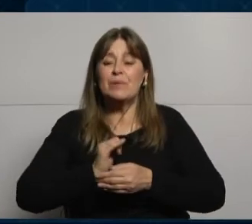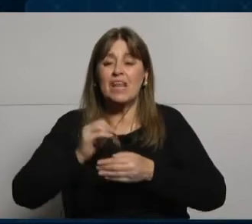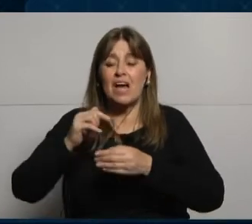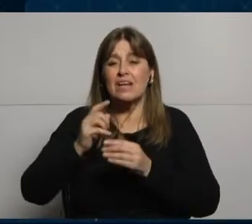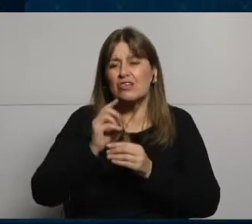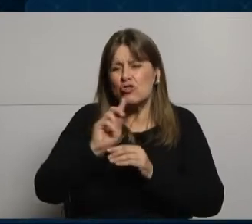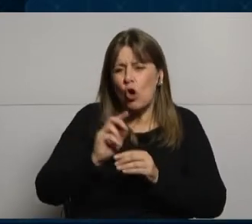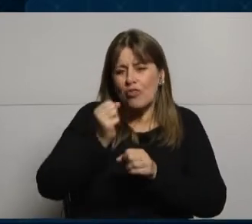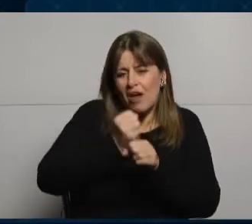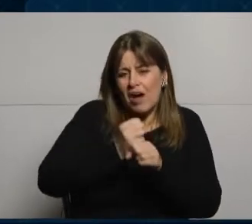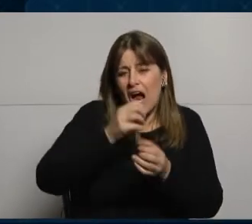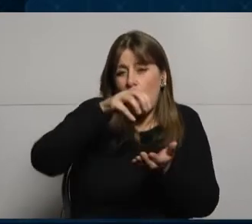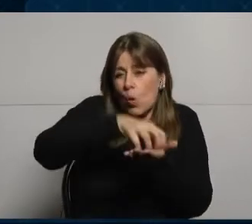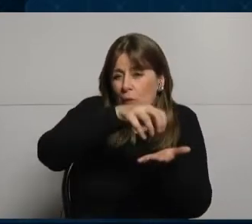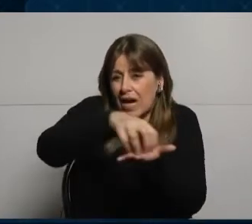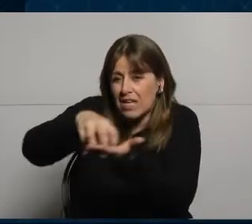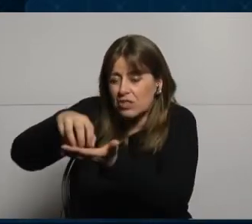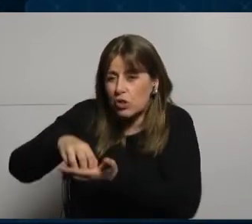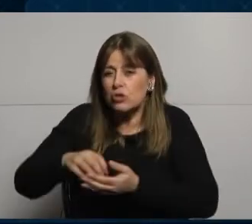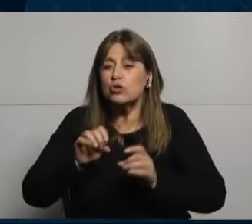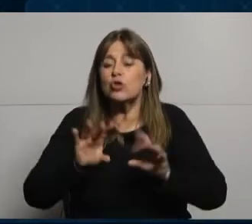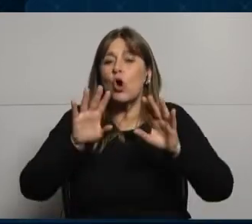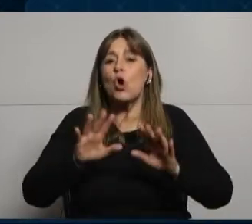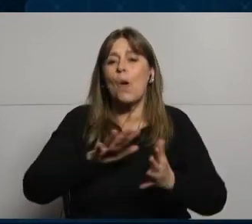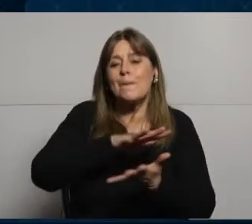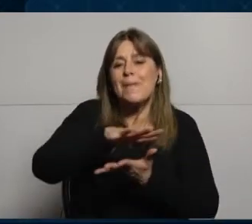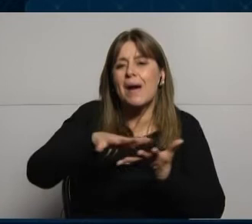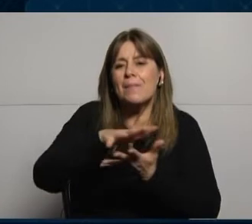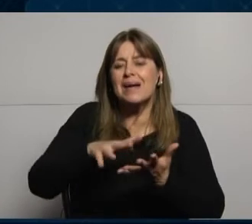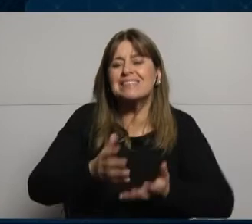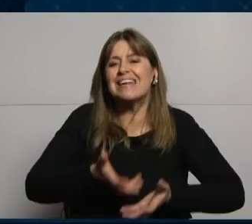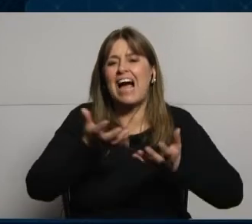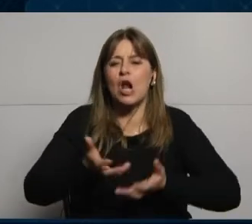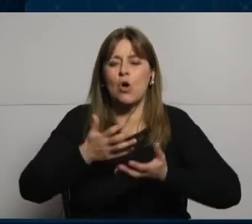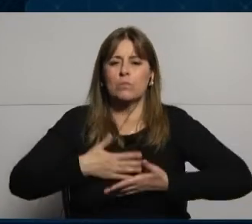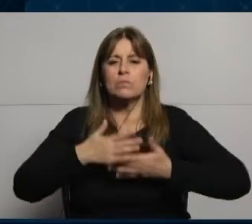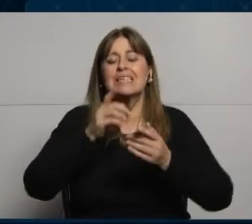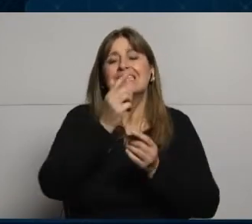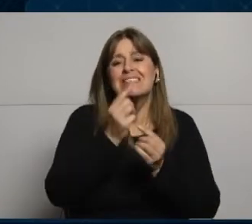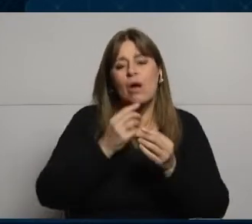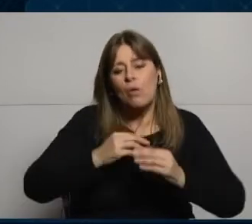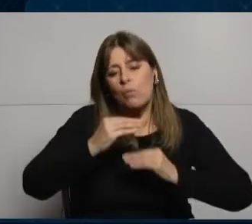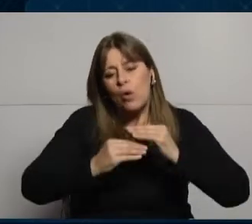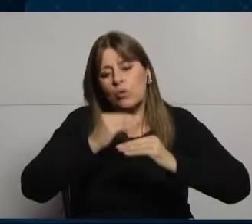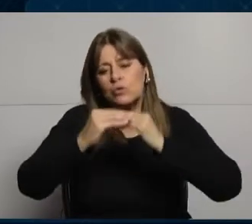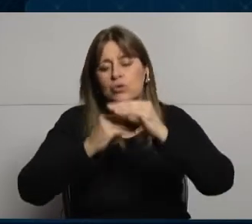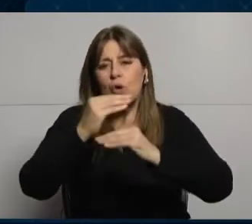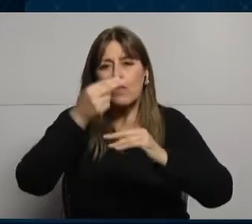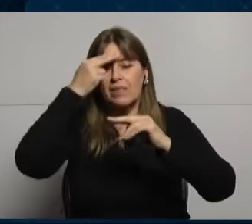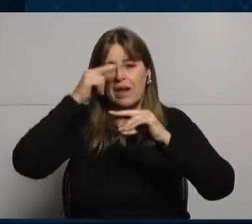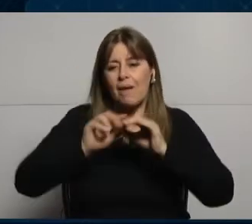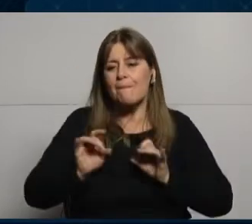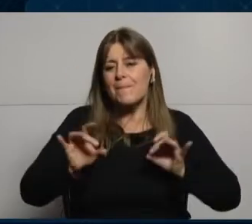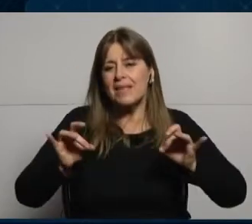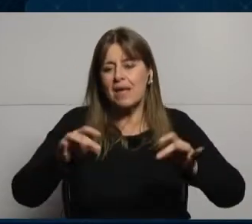ubicación específica de las personas, sino con mapas de calor, donde permite ir viendo la evolución de la